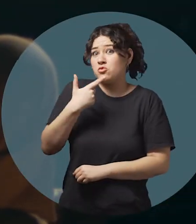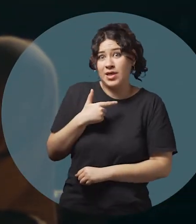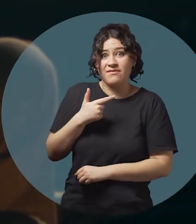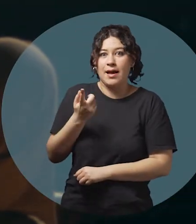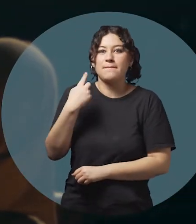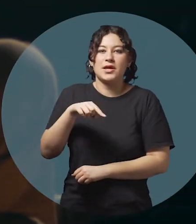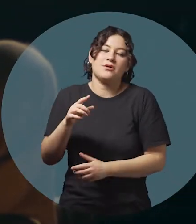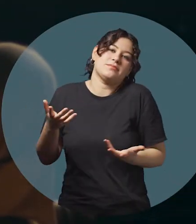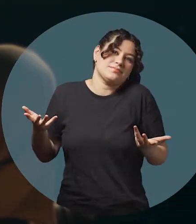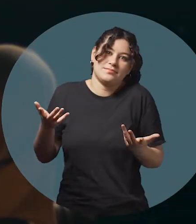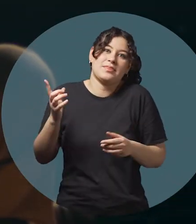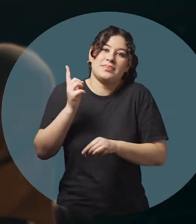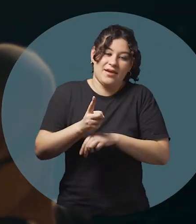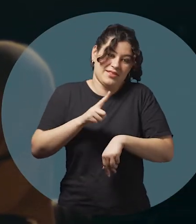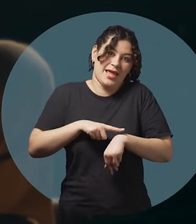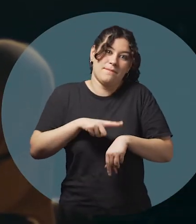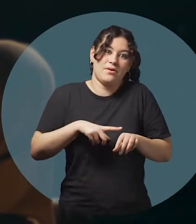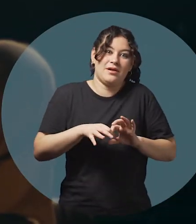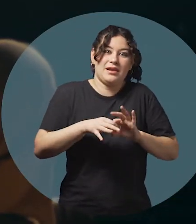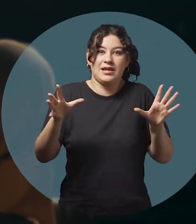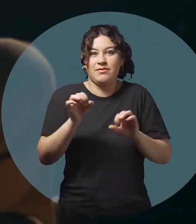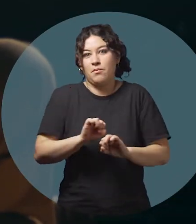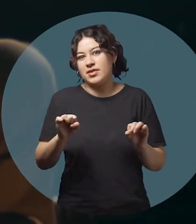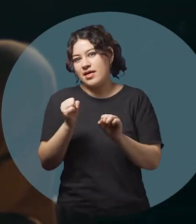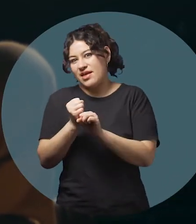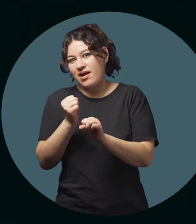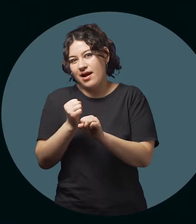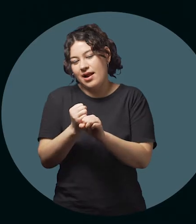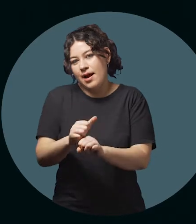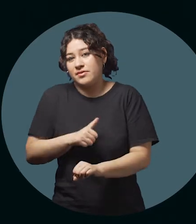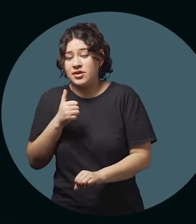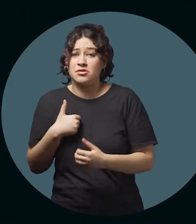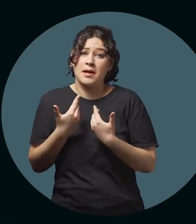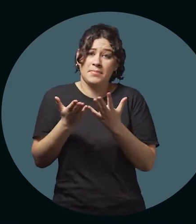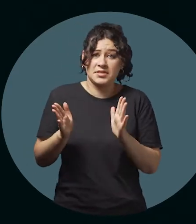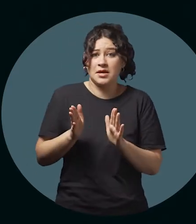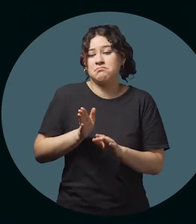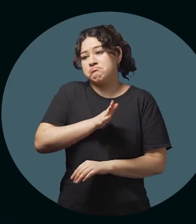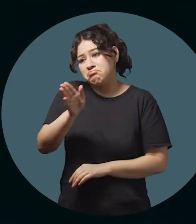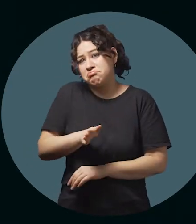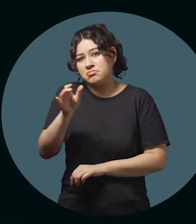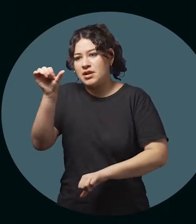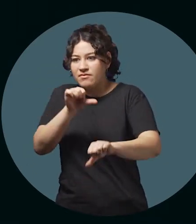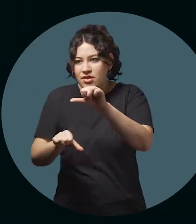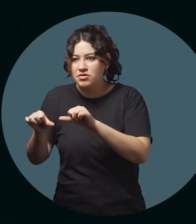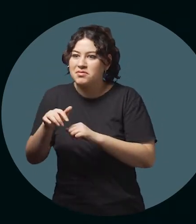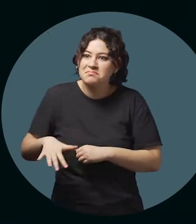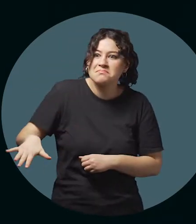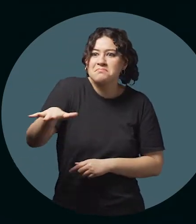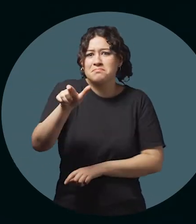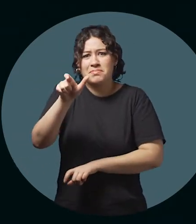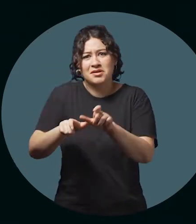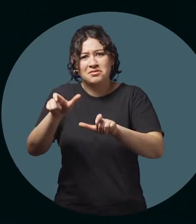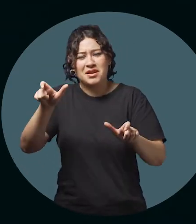pero sobre todo era porque, tenía más tiempo libre, podía estar trabajando y empiezo a participar en un laboratorio con gente